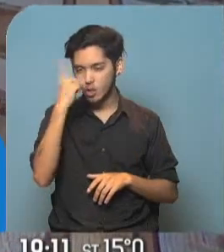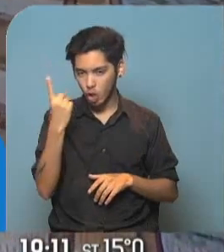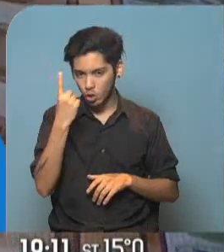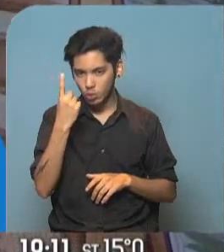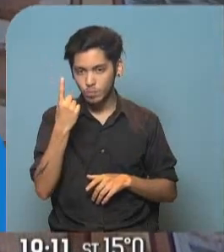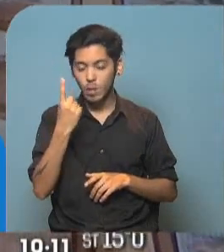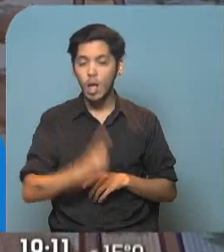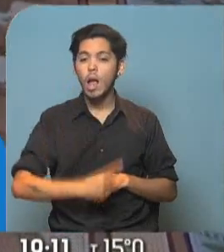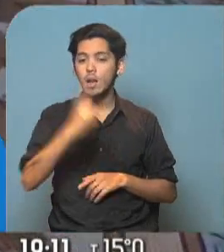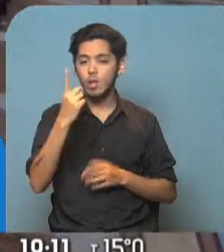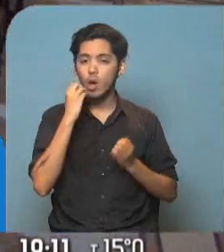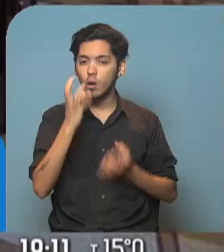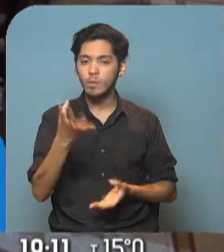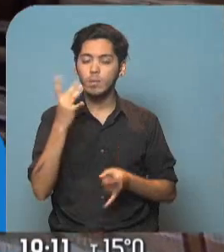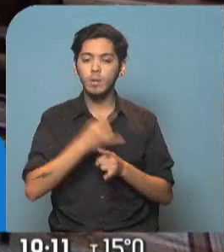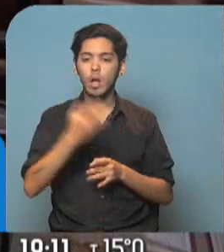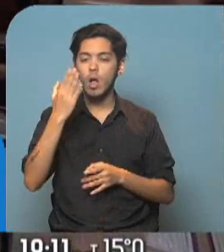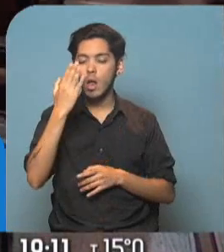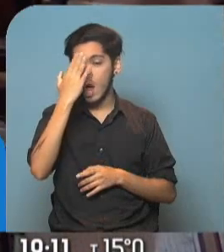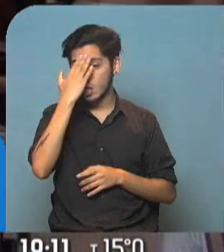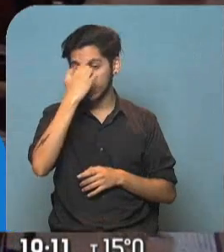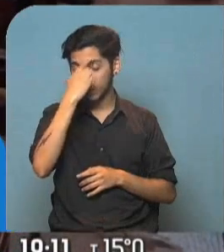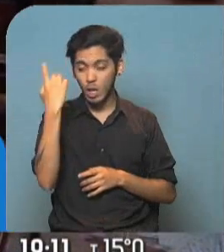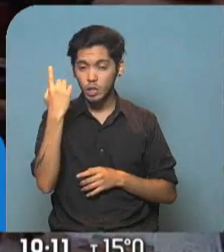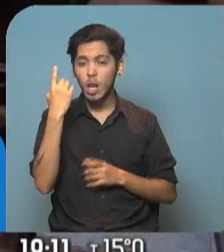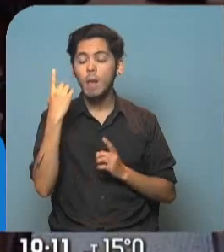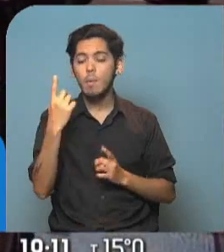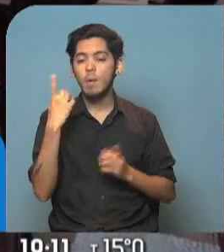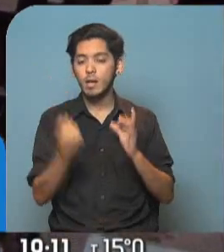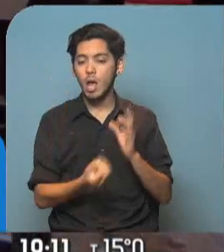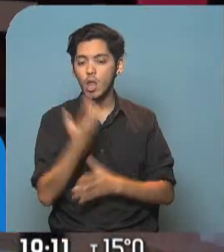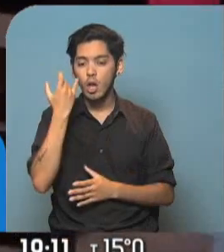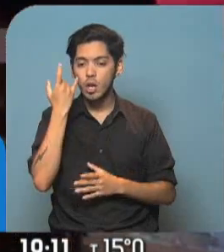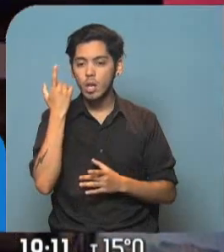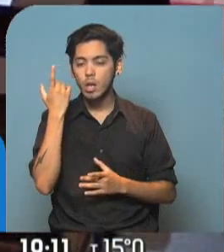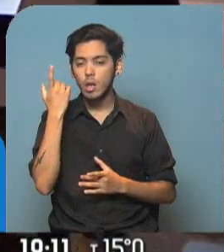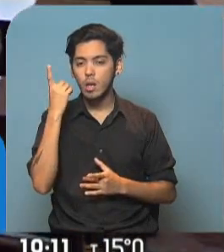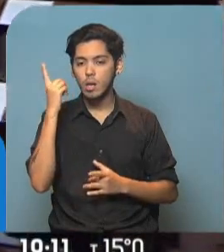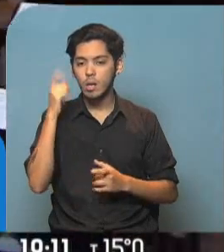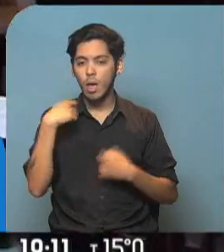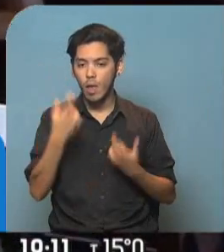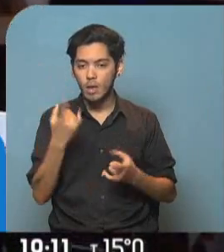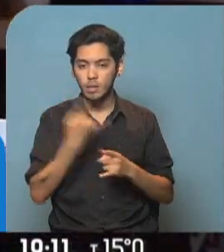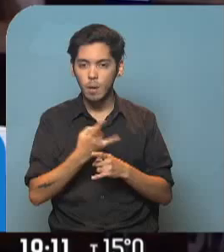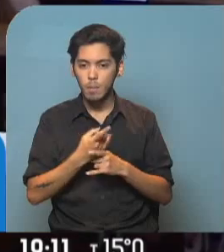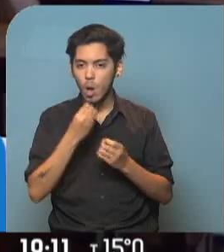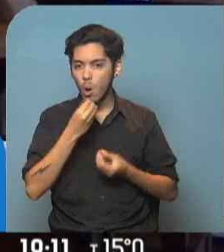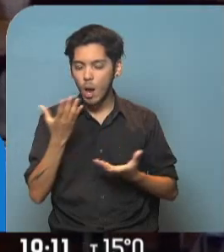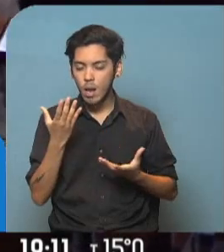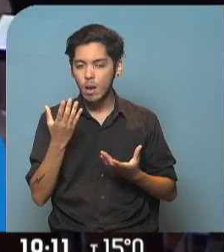El Dios que confesamos en la Constitución es el creador y remunerador de toda obra buena que hacemos al semejante.